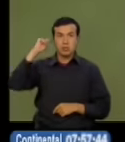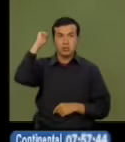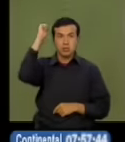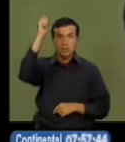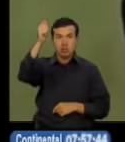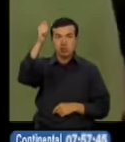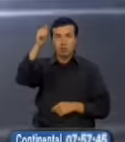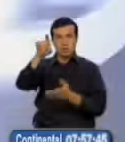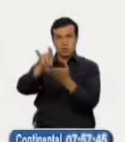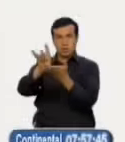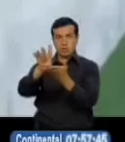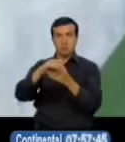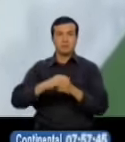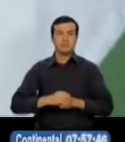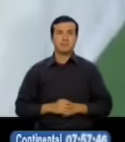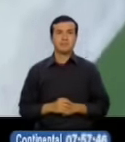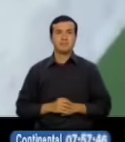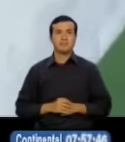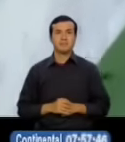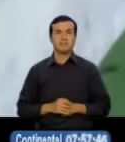ser expulsado.